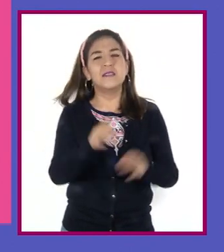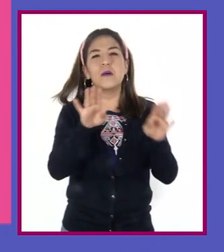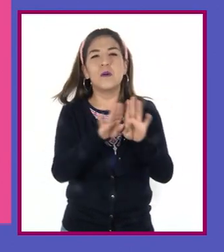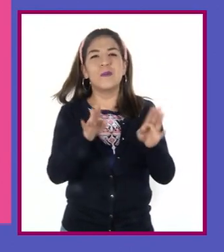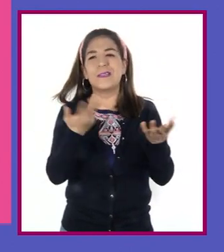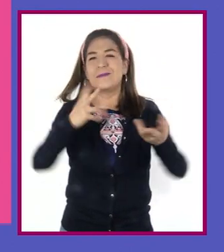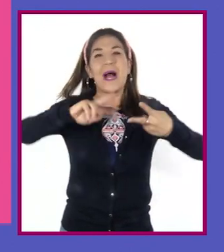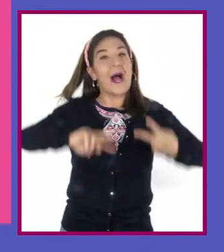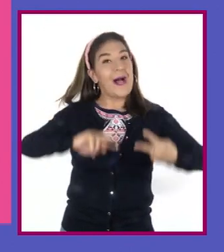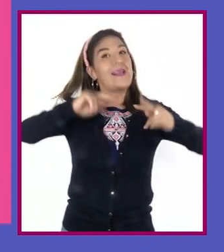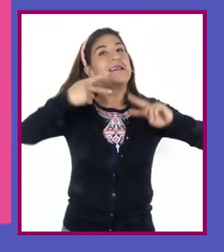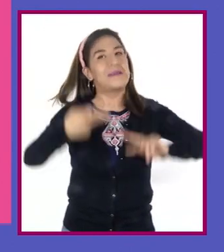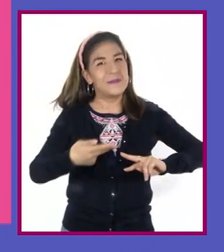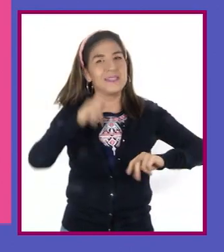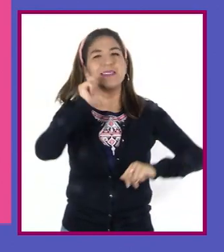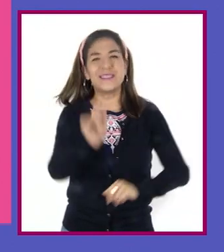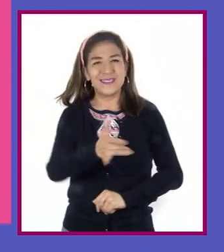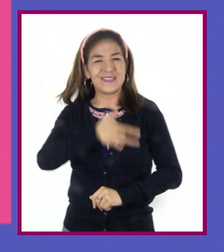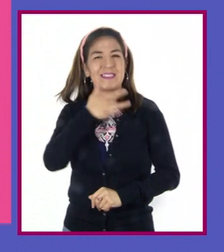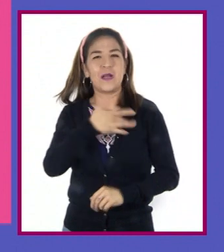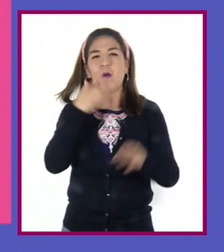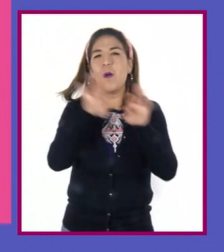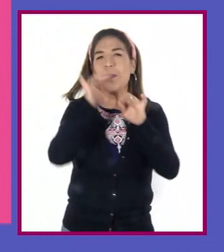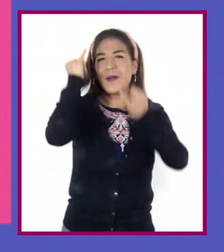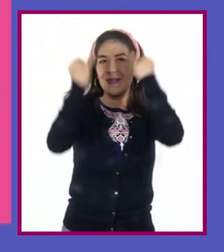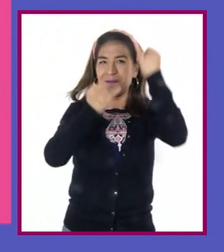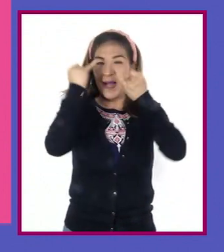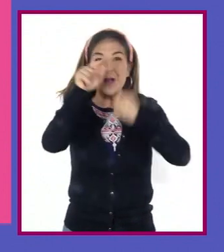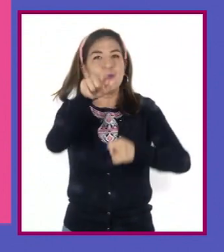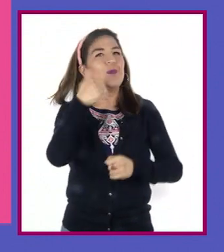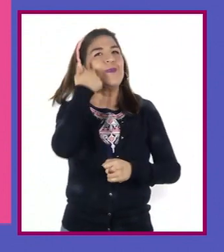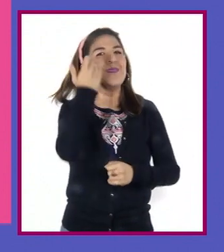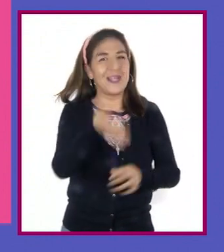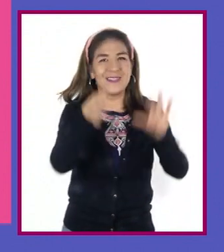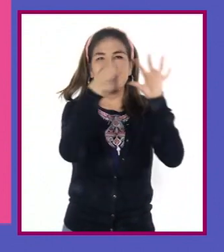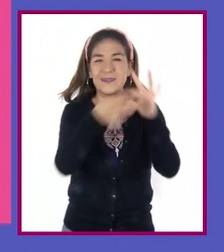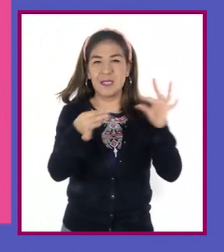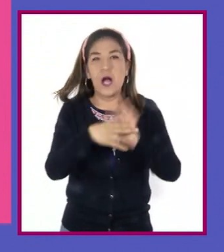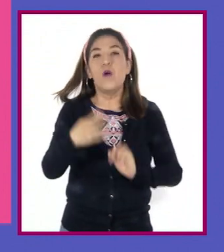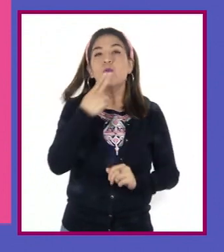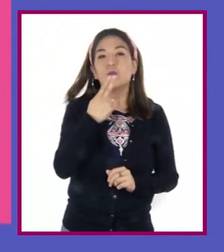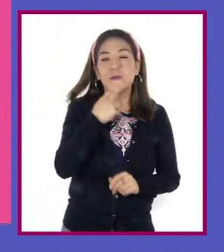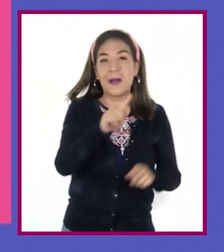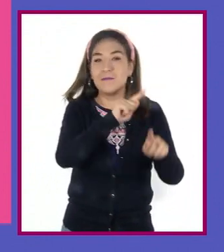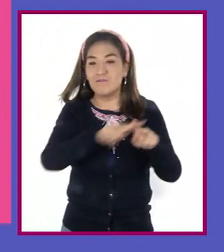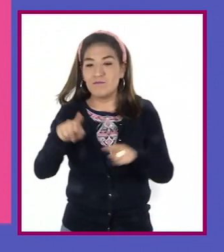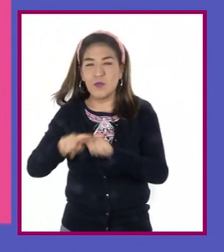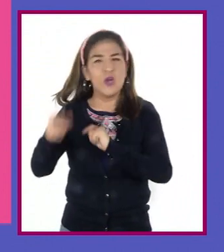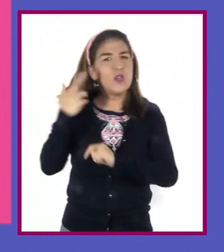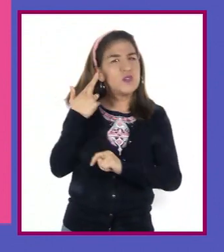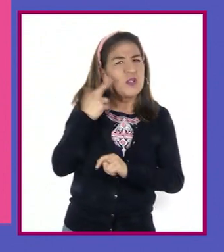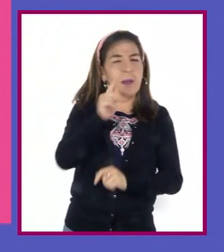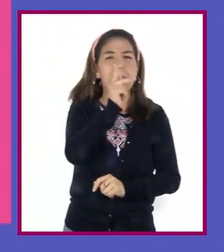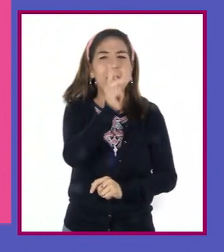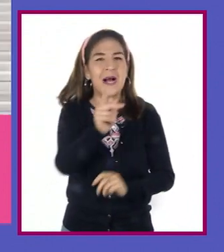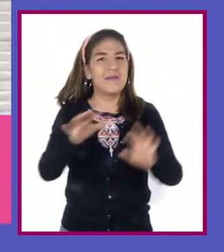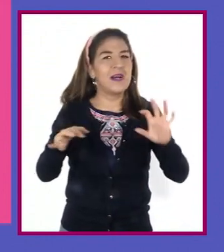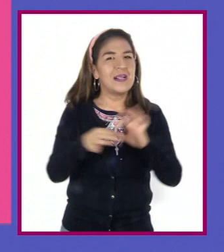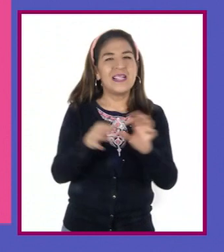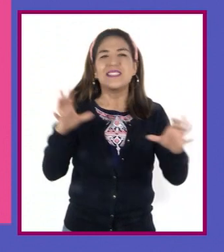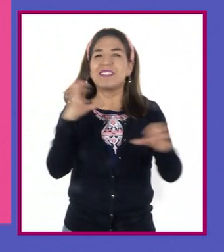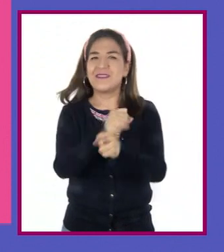indirecta algún sentimiento, algo que imaginamos o que queremos, utilizando juegos de sonido y de significado de las